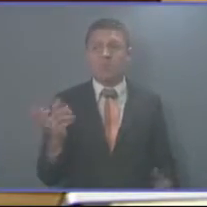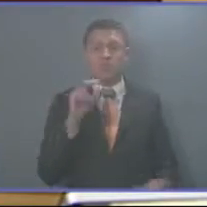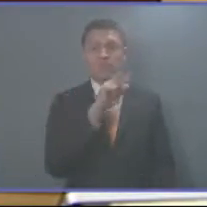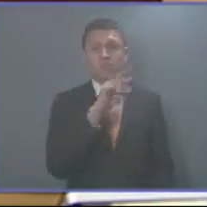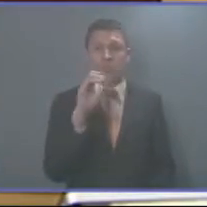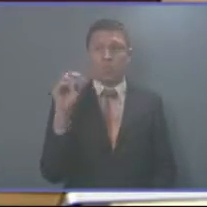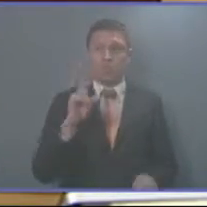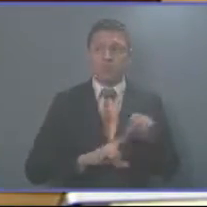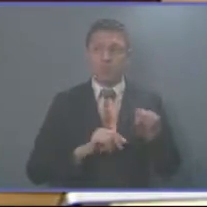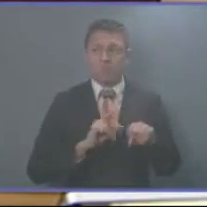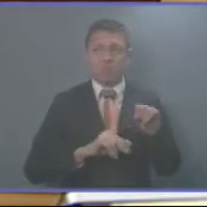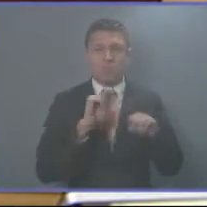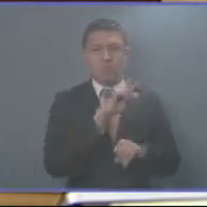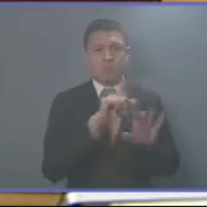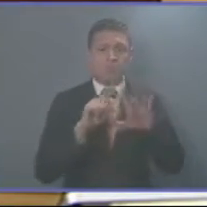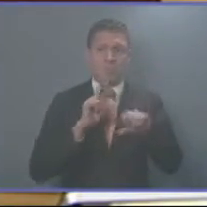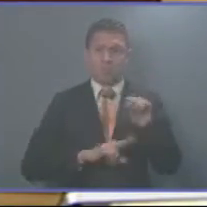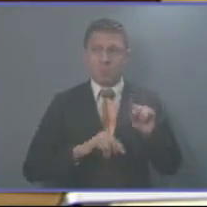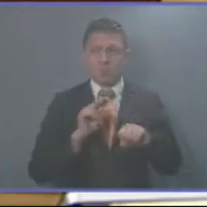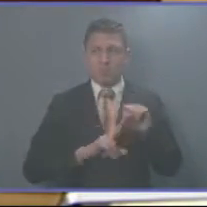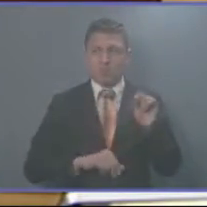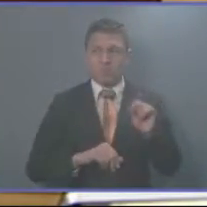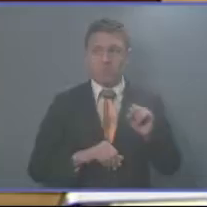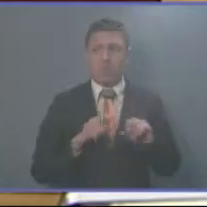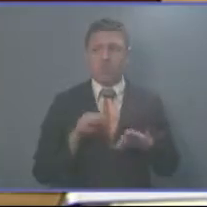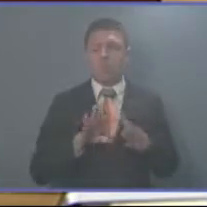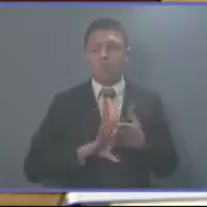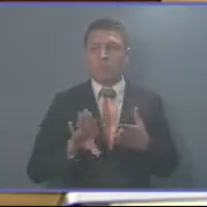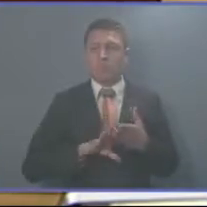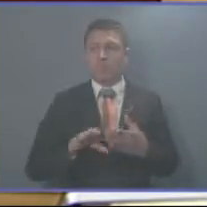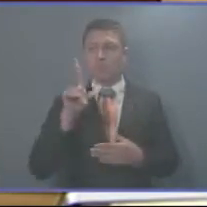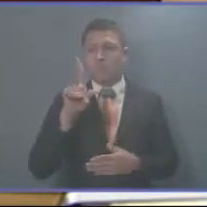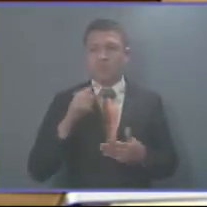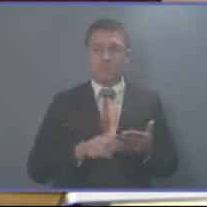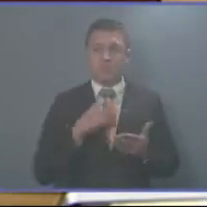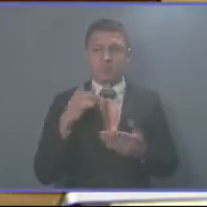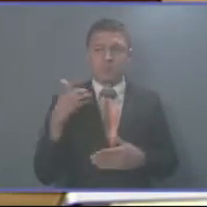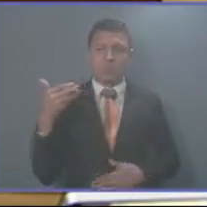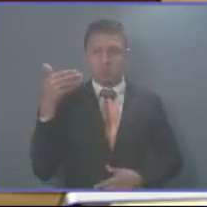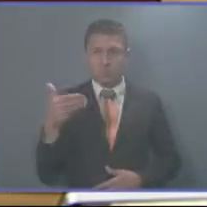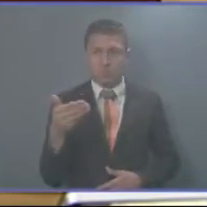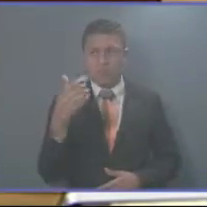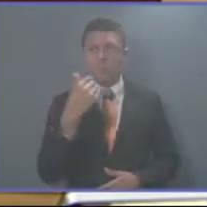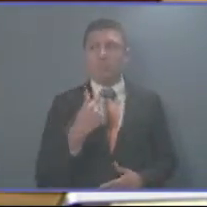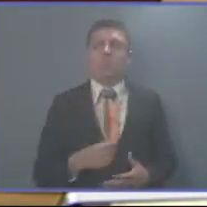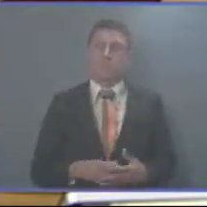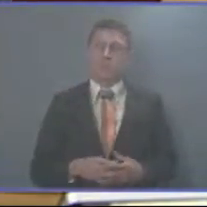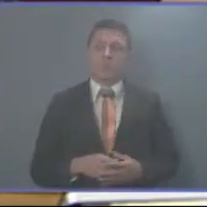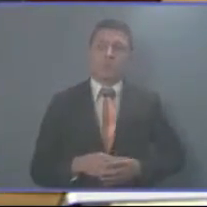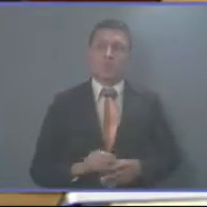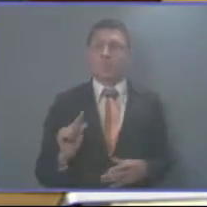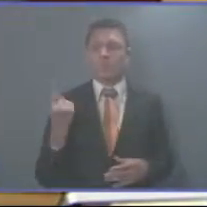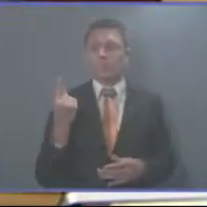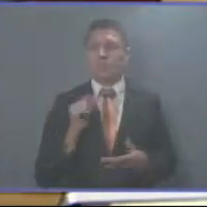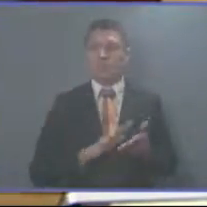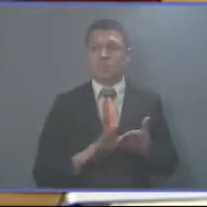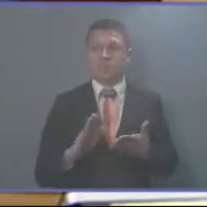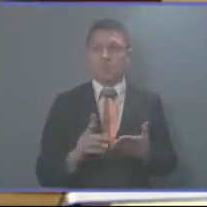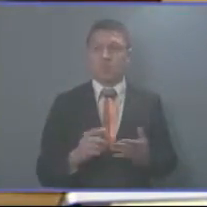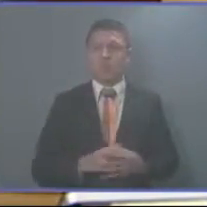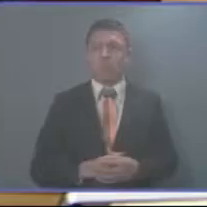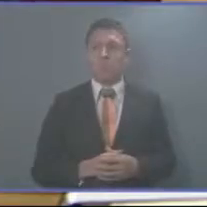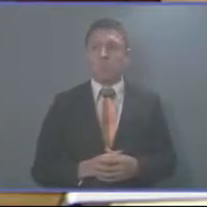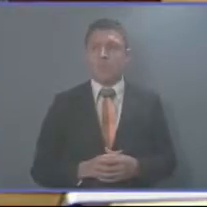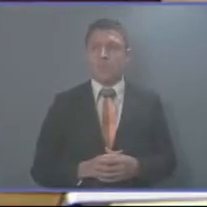$200? $26. Y se paga una vez al año. La única que se paga